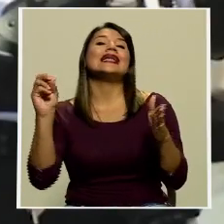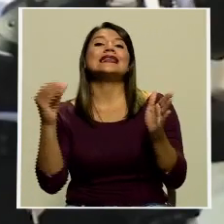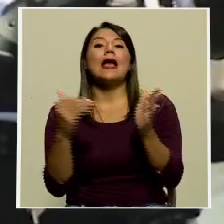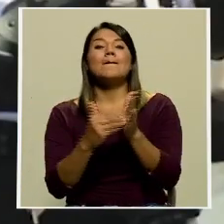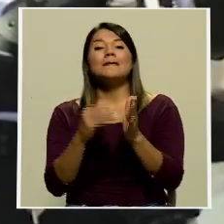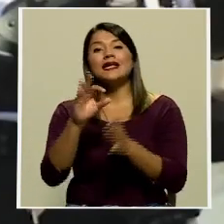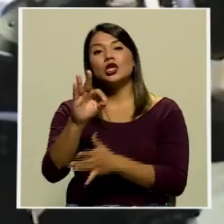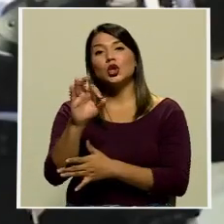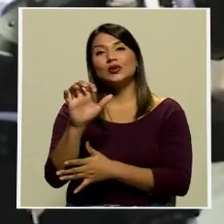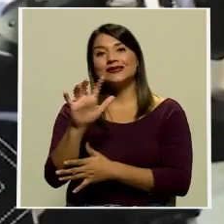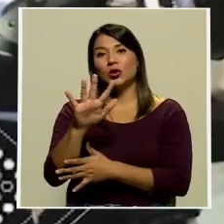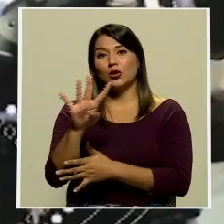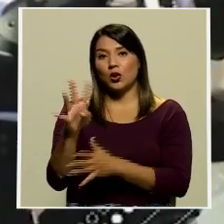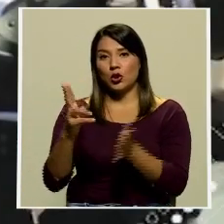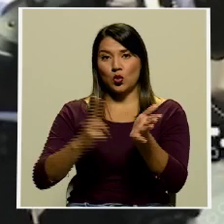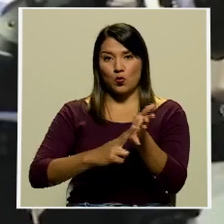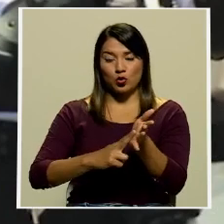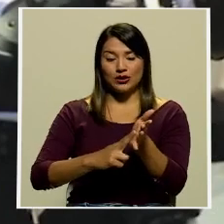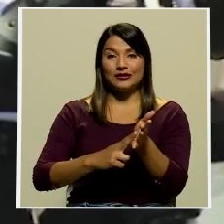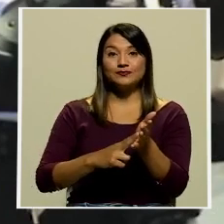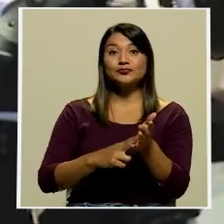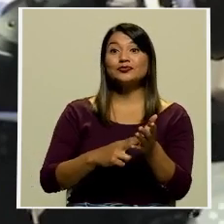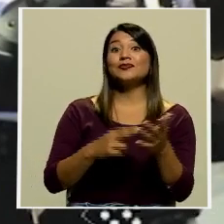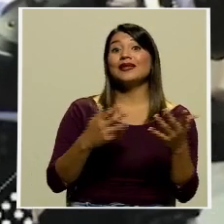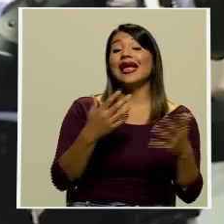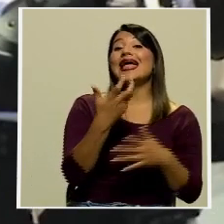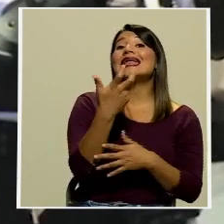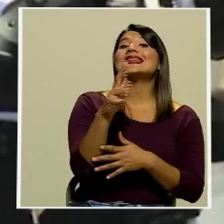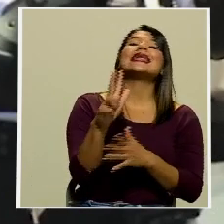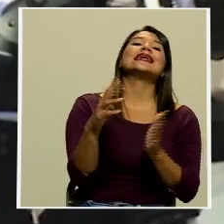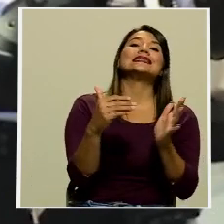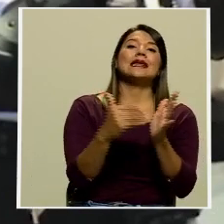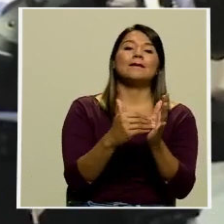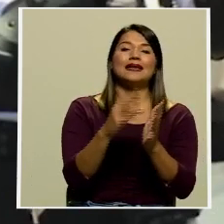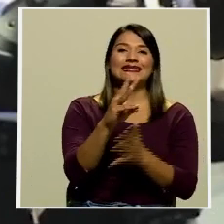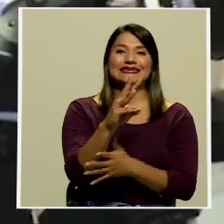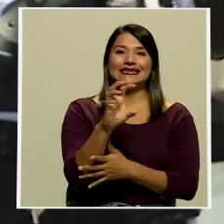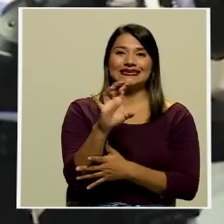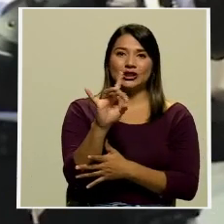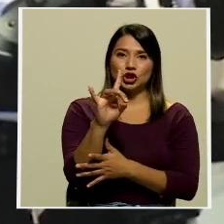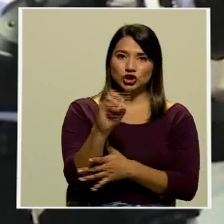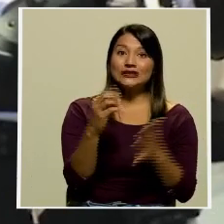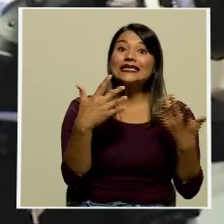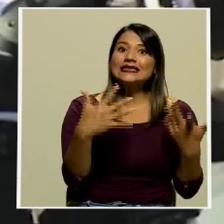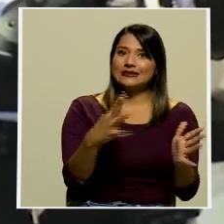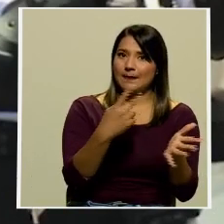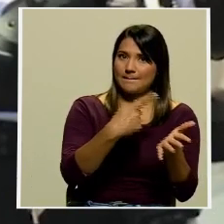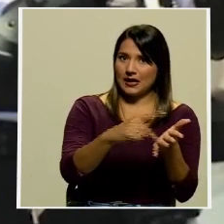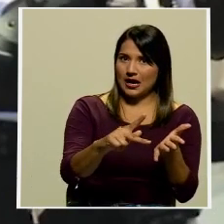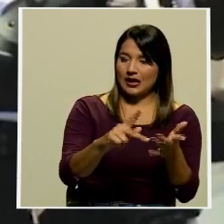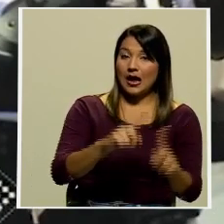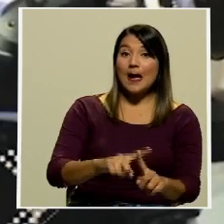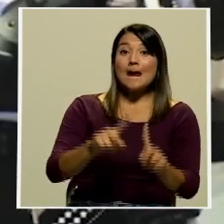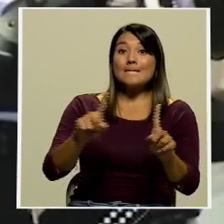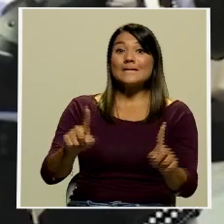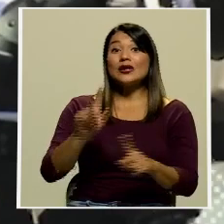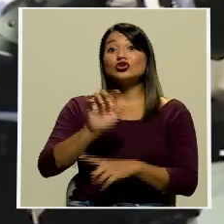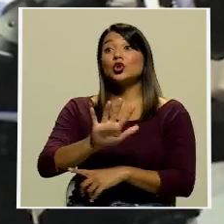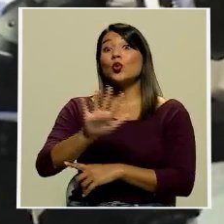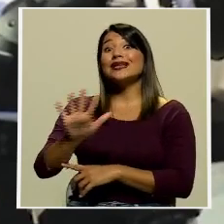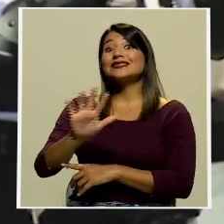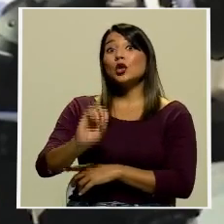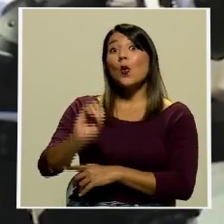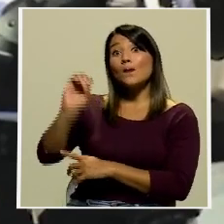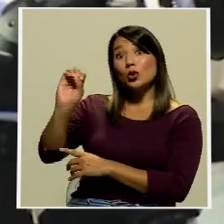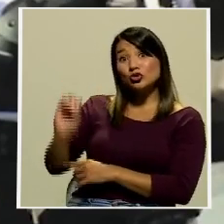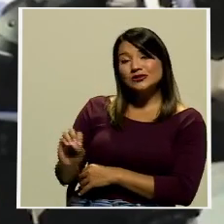30.954 boletas. Desde entonces, 13.681 infracciones se pagaron. Sin embargo, un